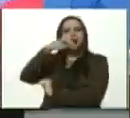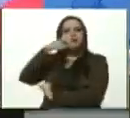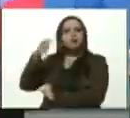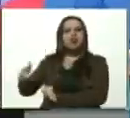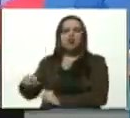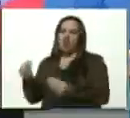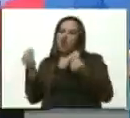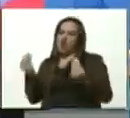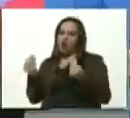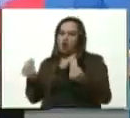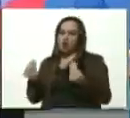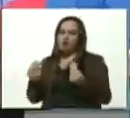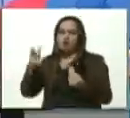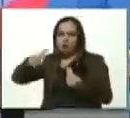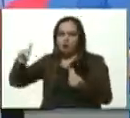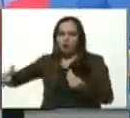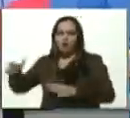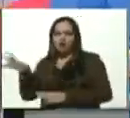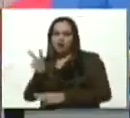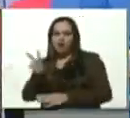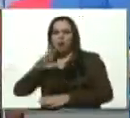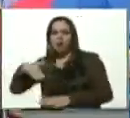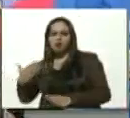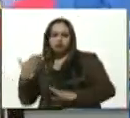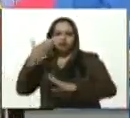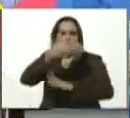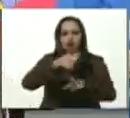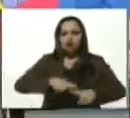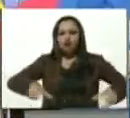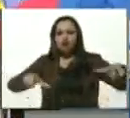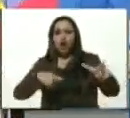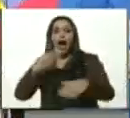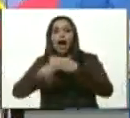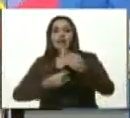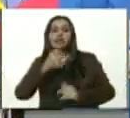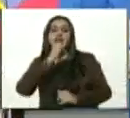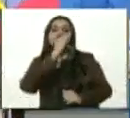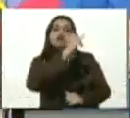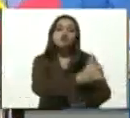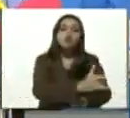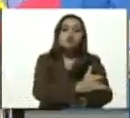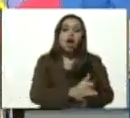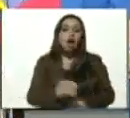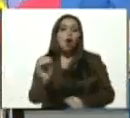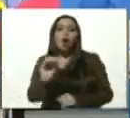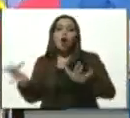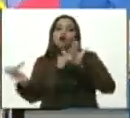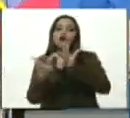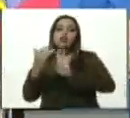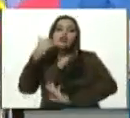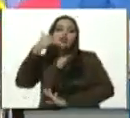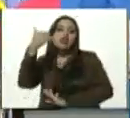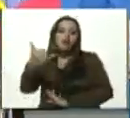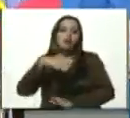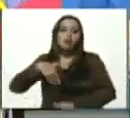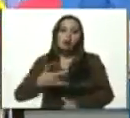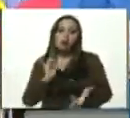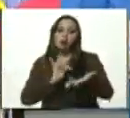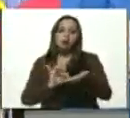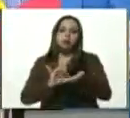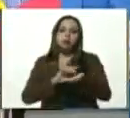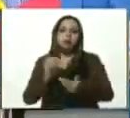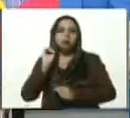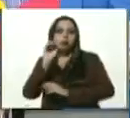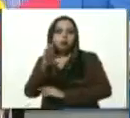¿Cómo accede el pueblo venezolano a esas salas situacionales? ¿Están dispuestos también de algunos números telefónicos a los cuales las personas puedan acudir